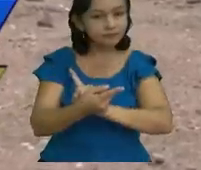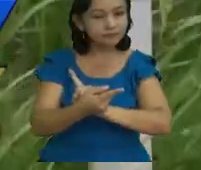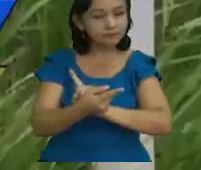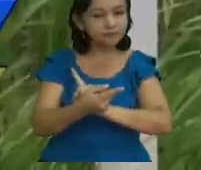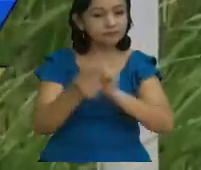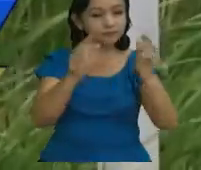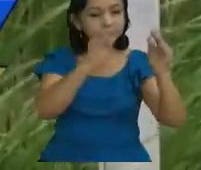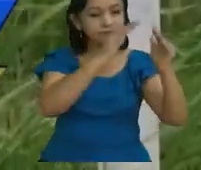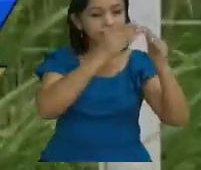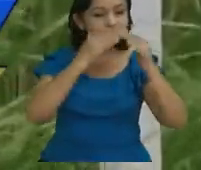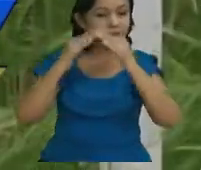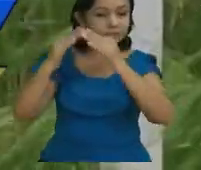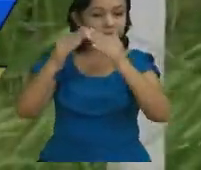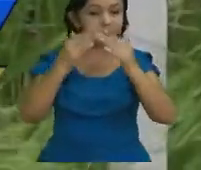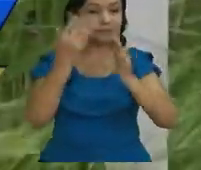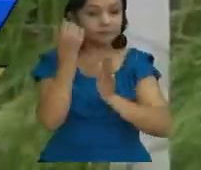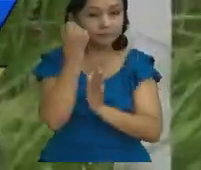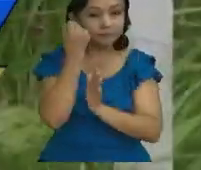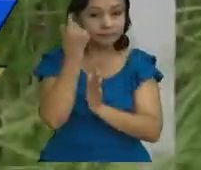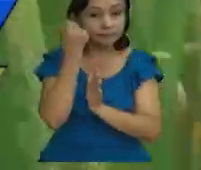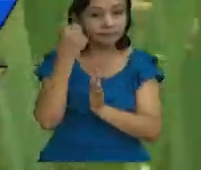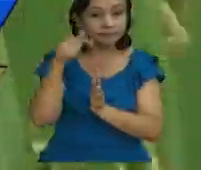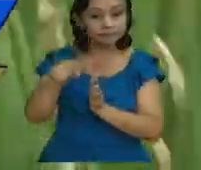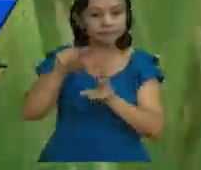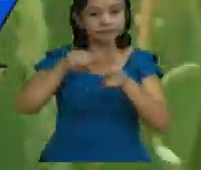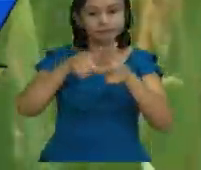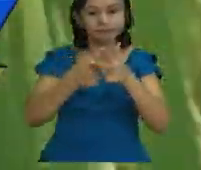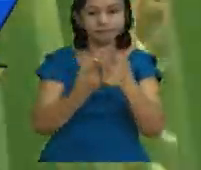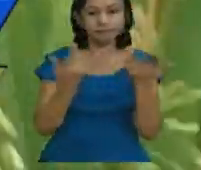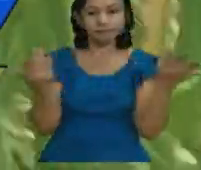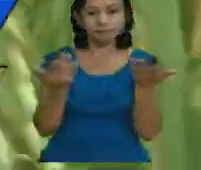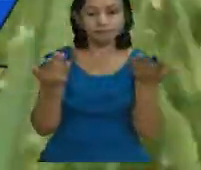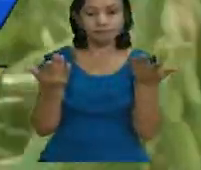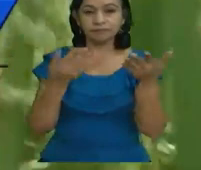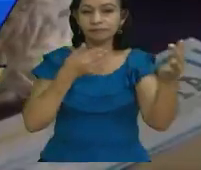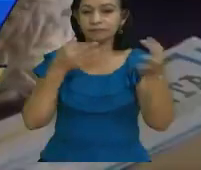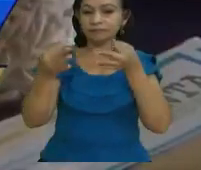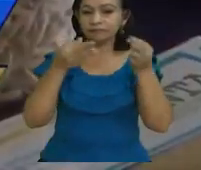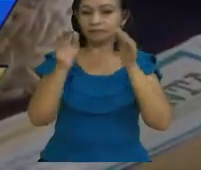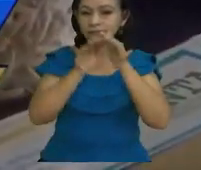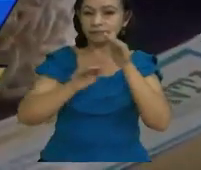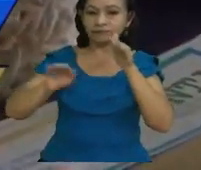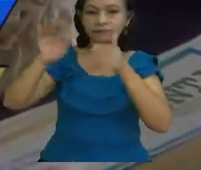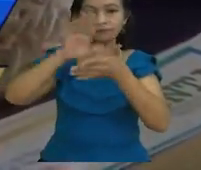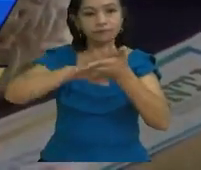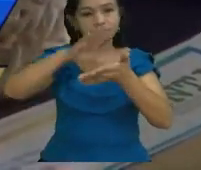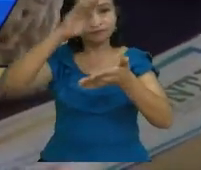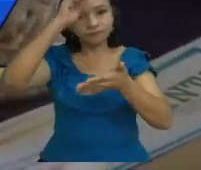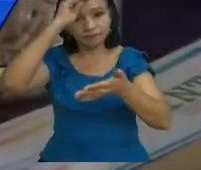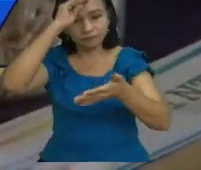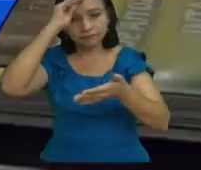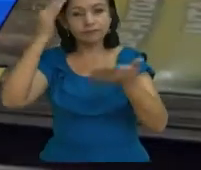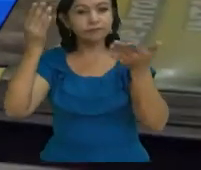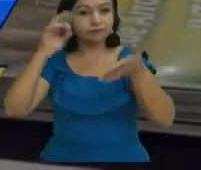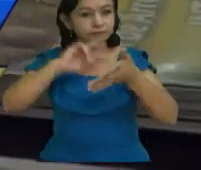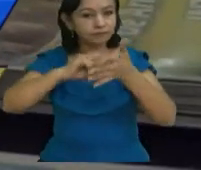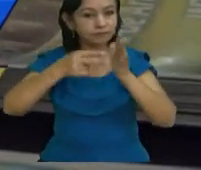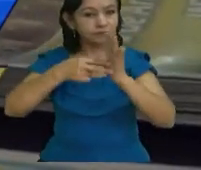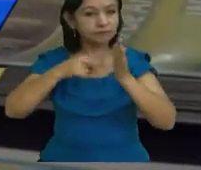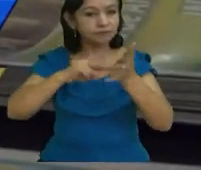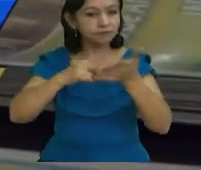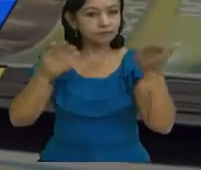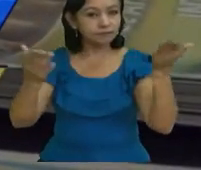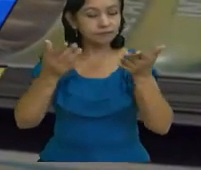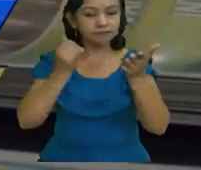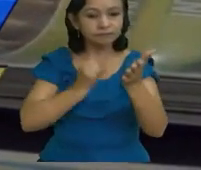las comunidades, porque entiendo pues que a partir de ahí, usted menciona bien claro, se multiplica el aprendizaje, pero también lo que significa dentro de la línea